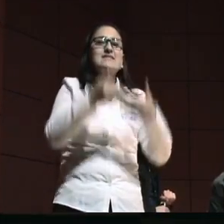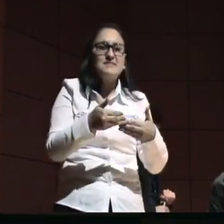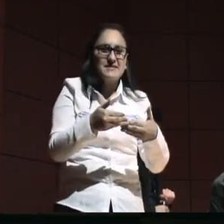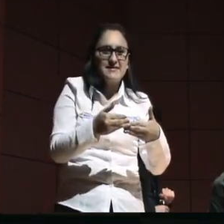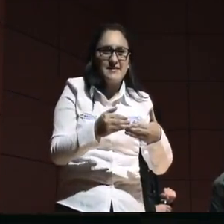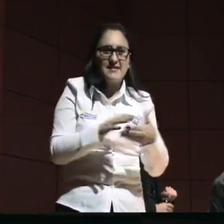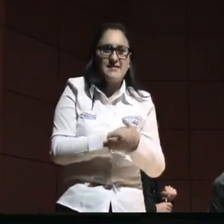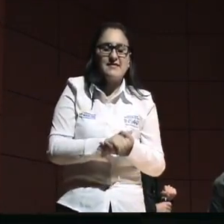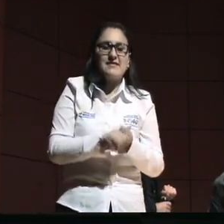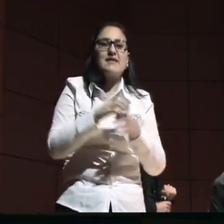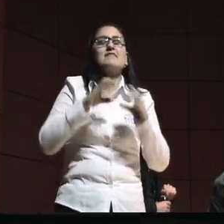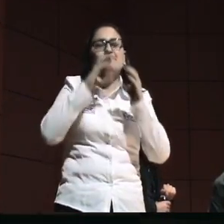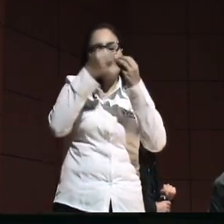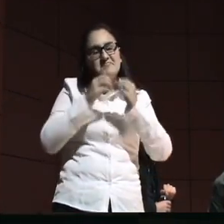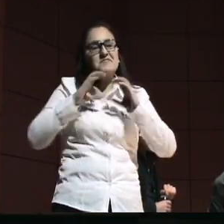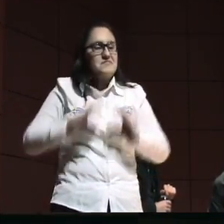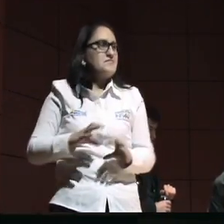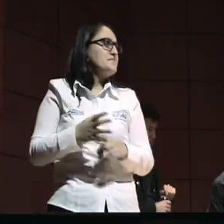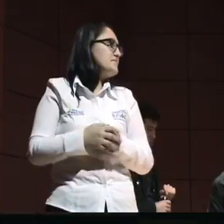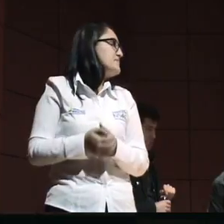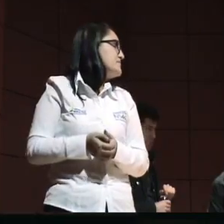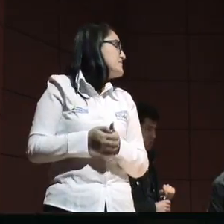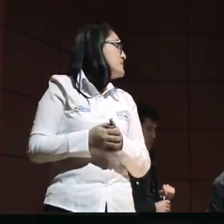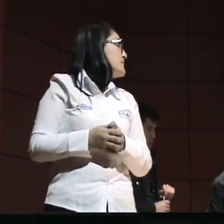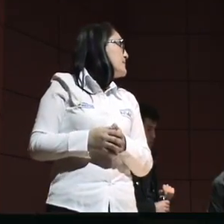discapacidad y entorno.